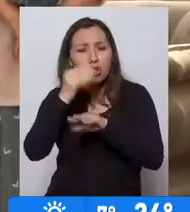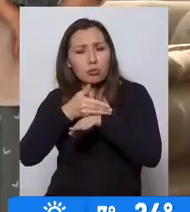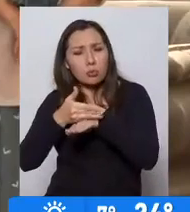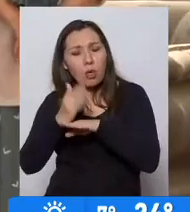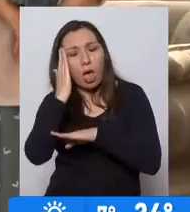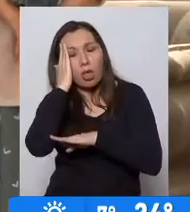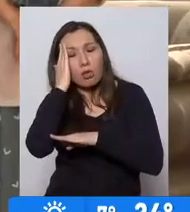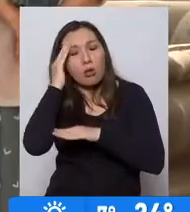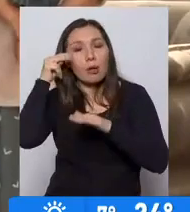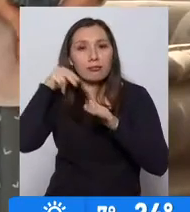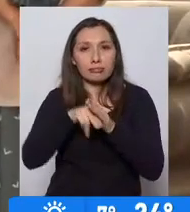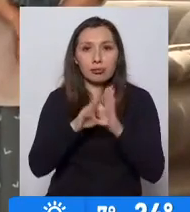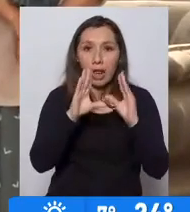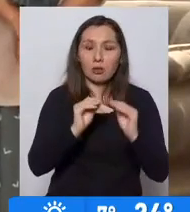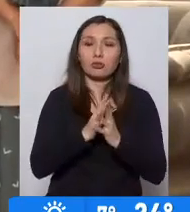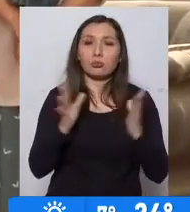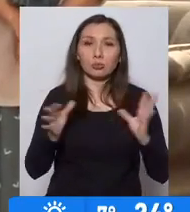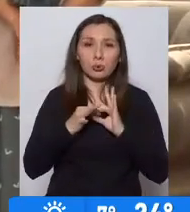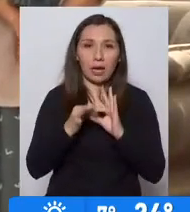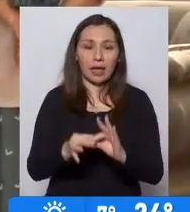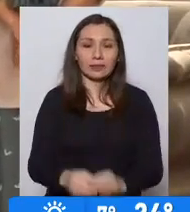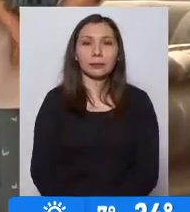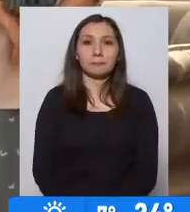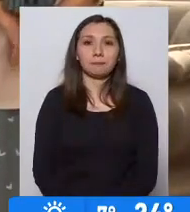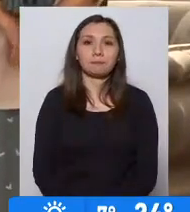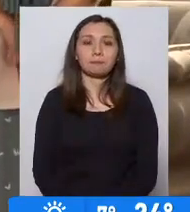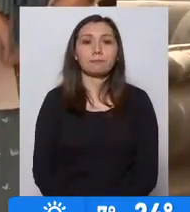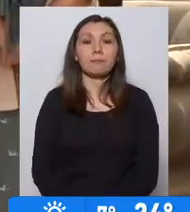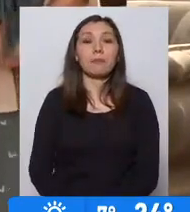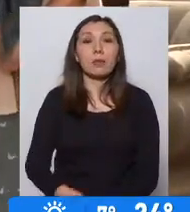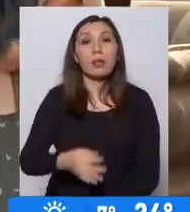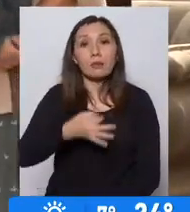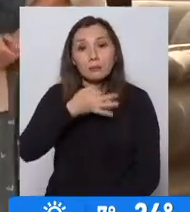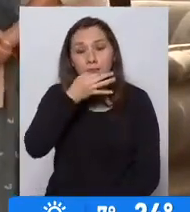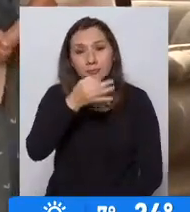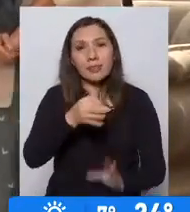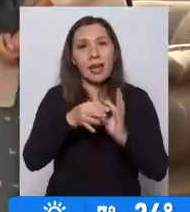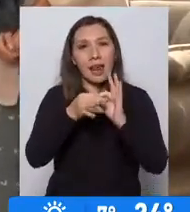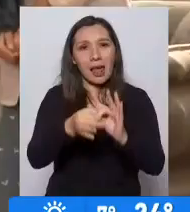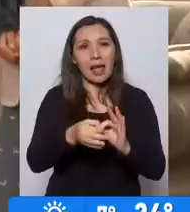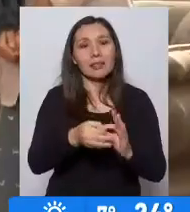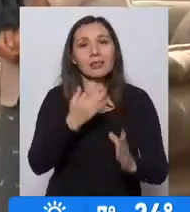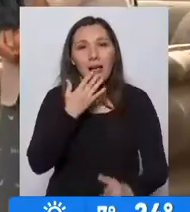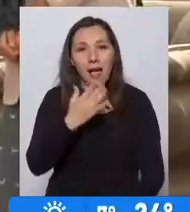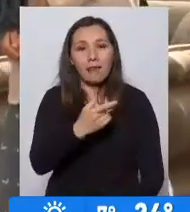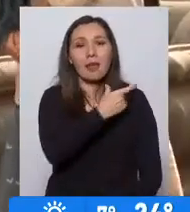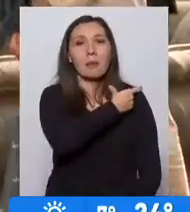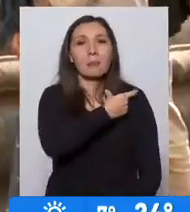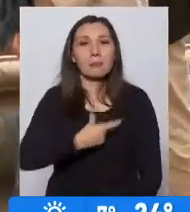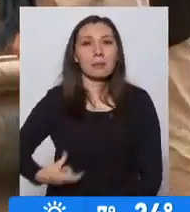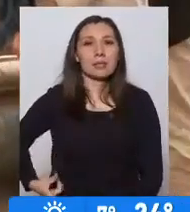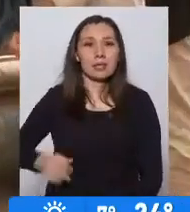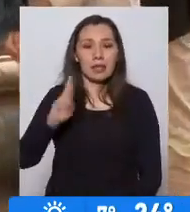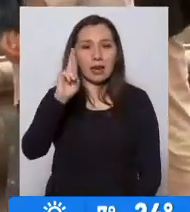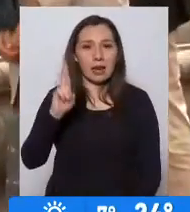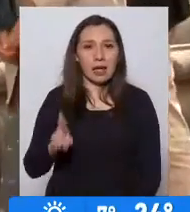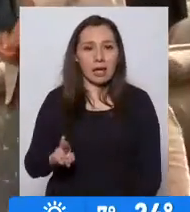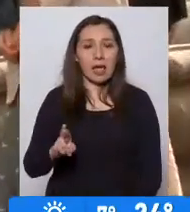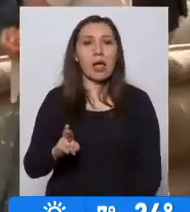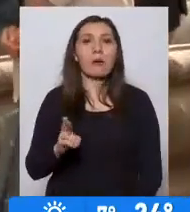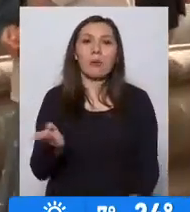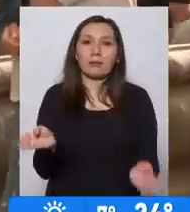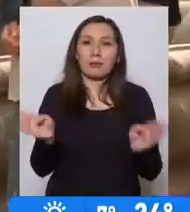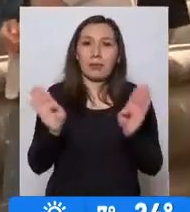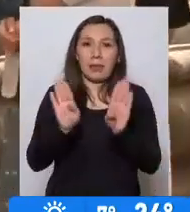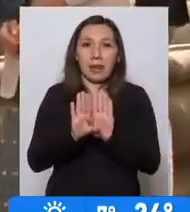muy tarde en la noche. Muchas gracias. Agradecemos de esta manera las palabras de Su Excelencia, el Presidente de la República, y ponemos